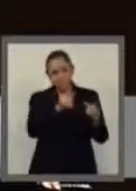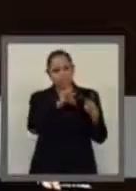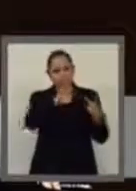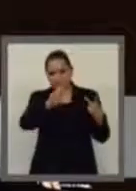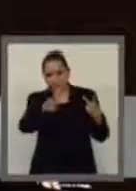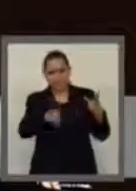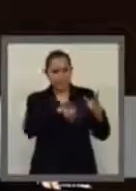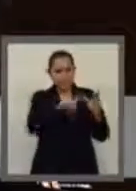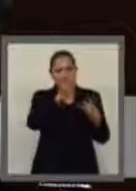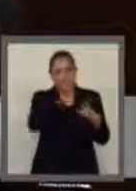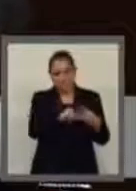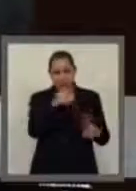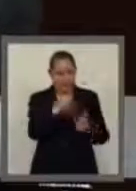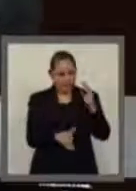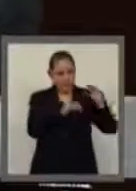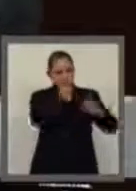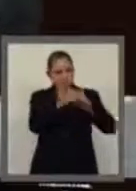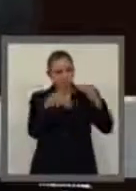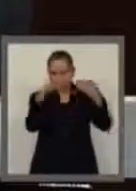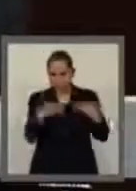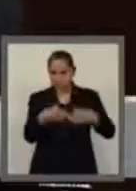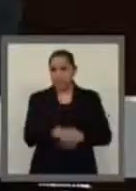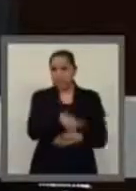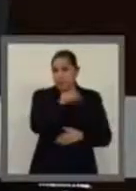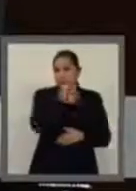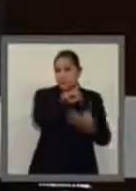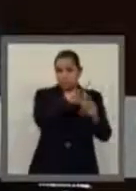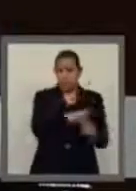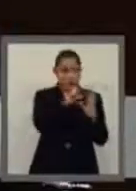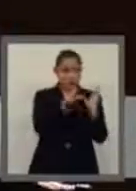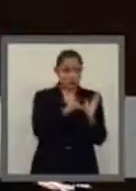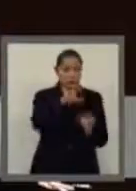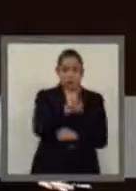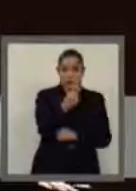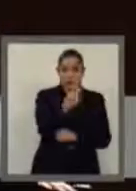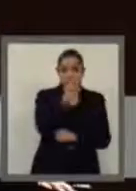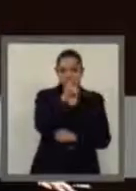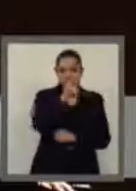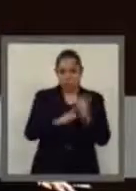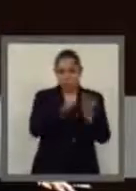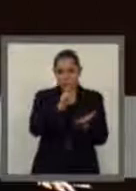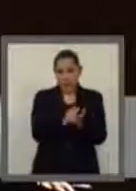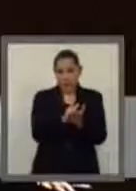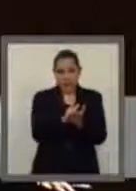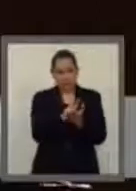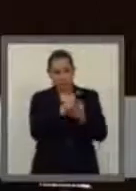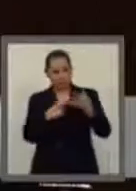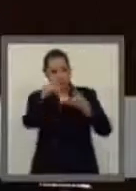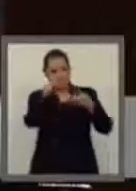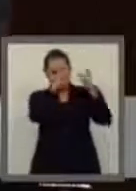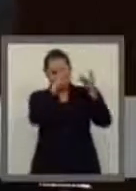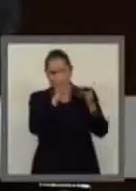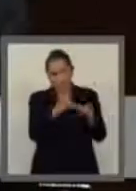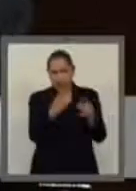IVA. Acreditar la sustentabilidad de la renuncia 42 recaudatoria de la ley arriba y dejar en claro que y 36 de su reglamento